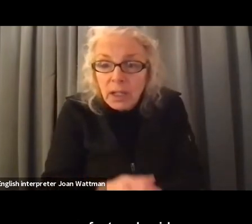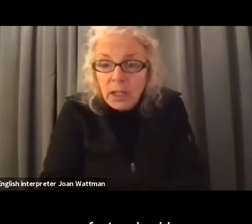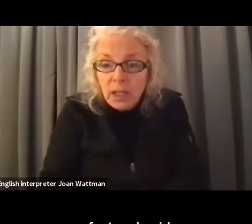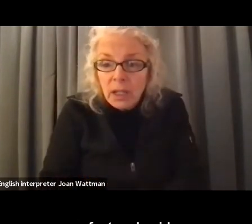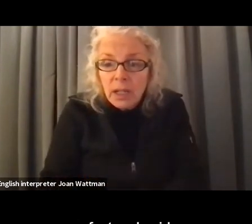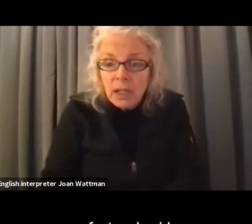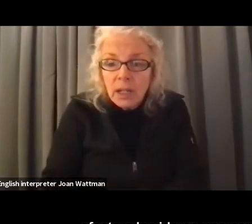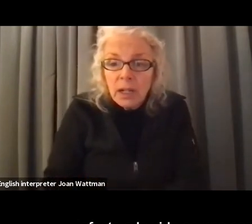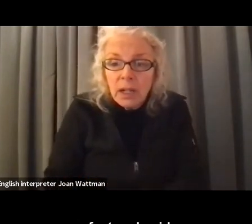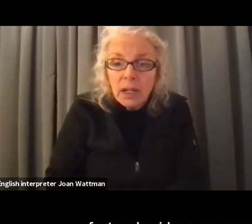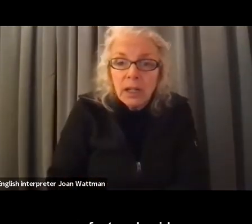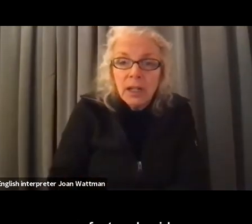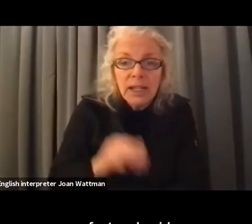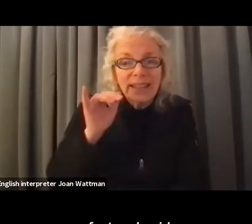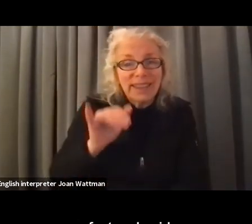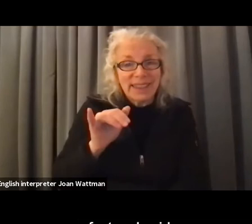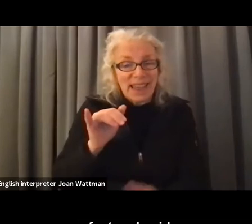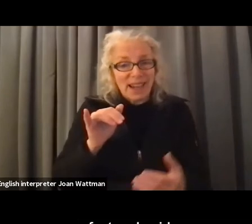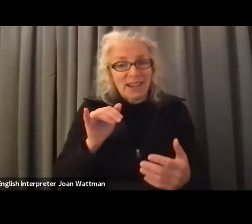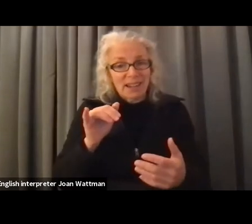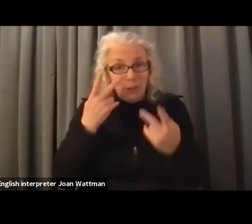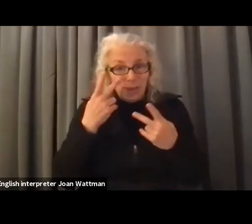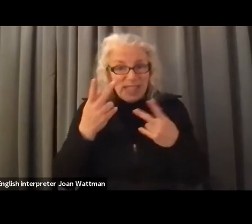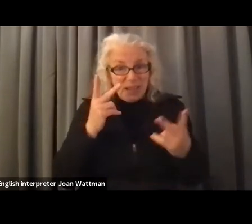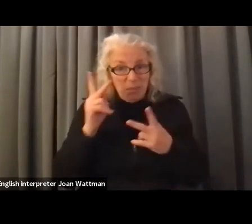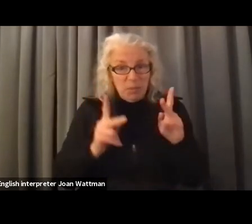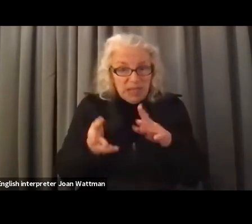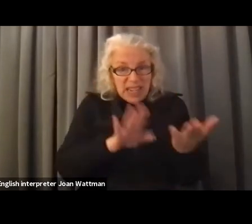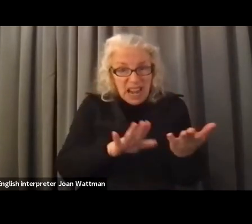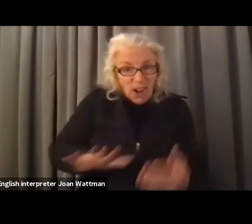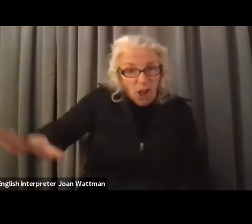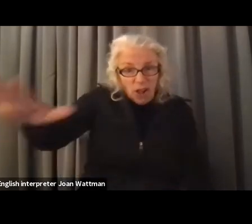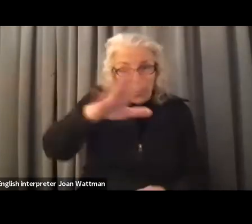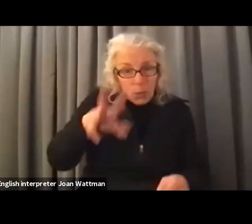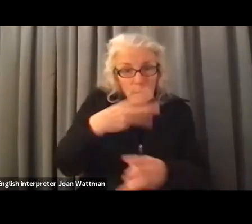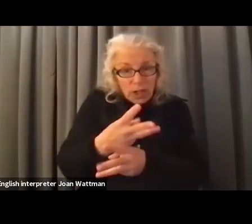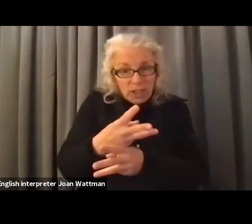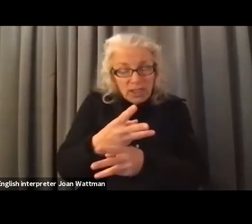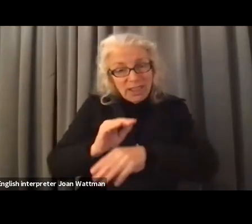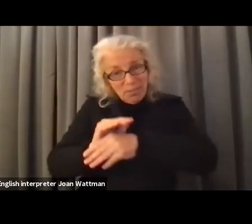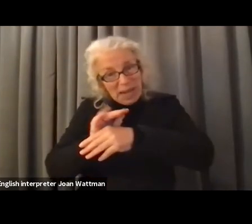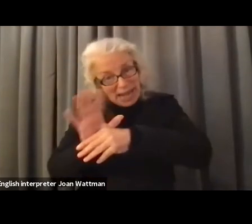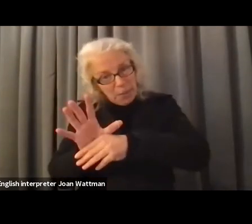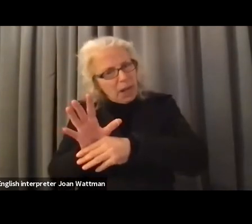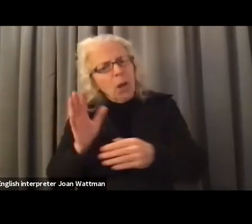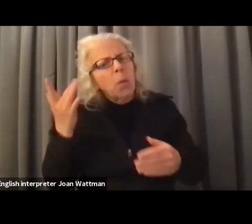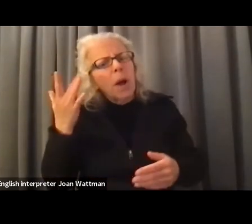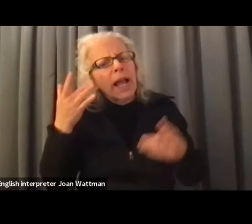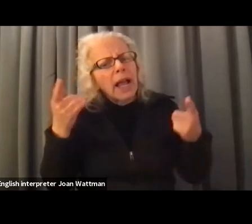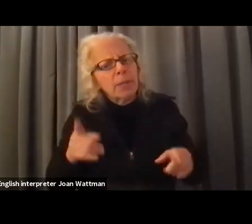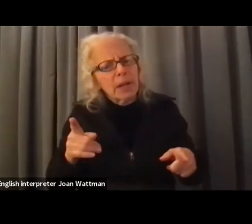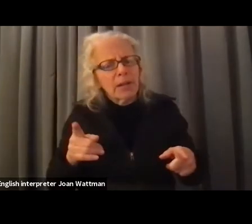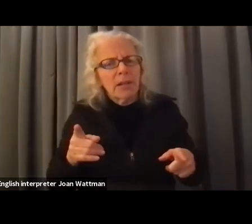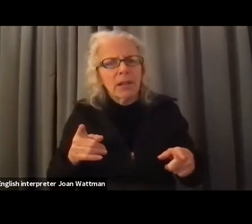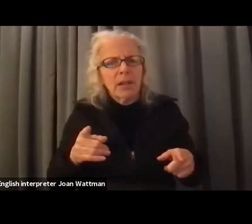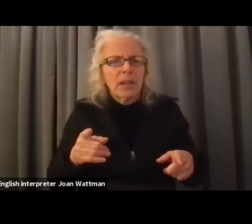de muerte, es una consecuencia de la degradación frente a la vida humana. Creo que